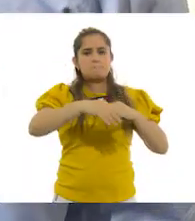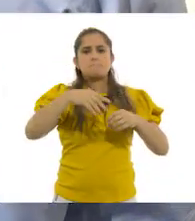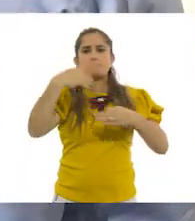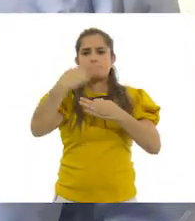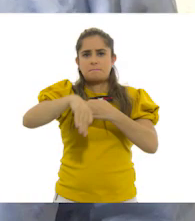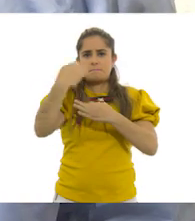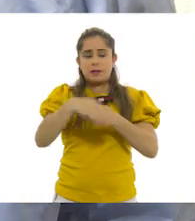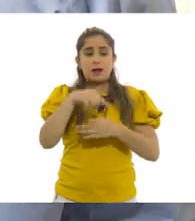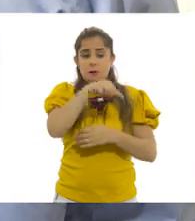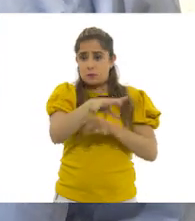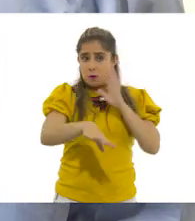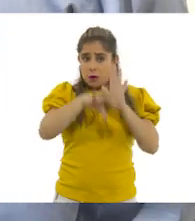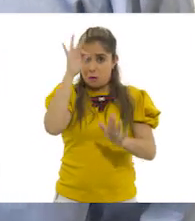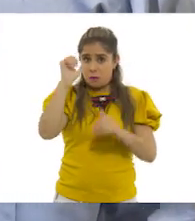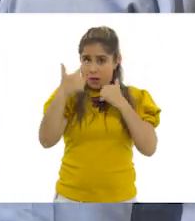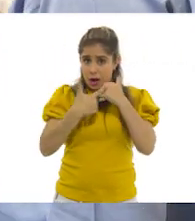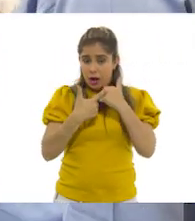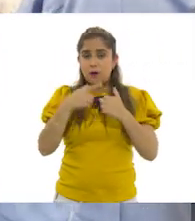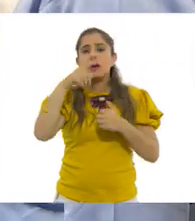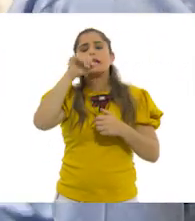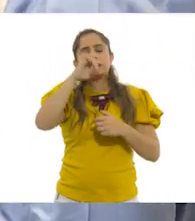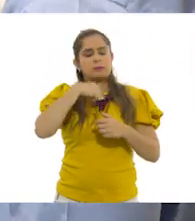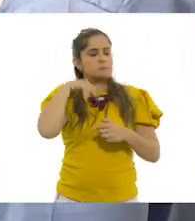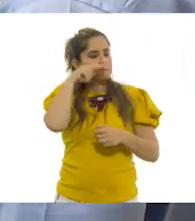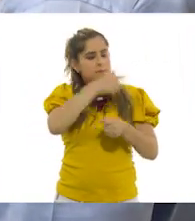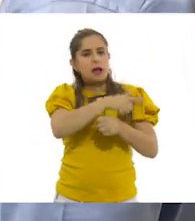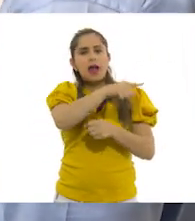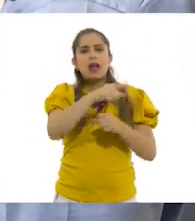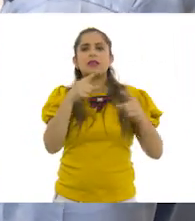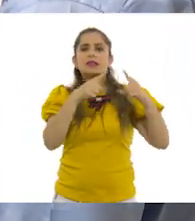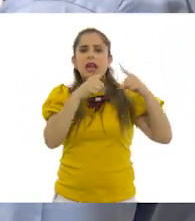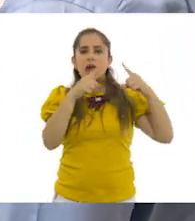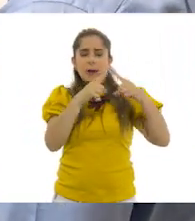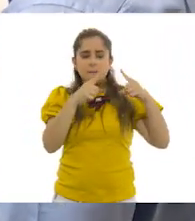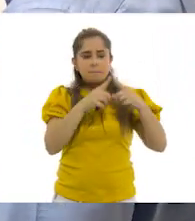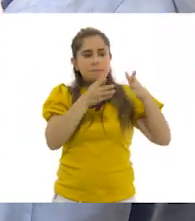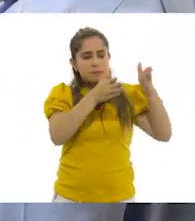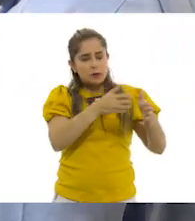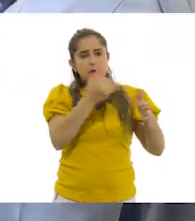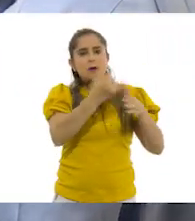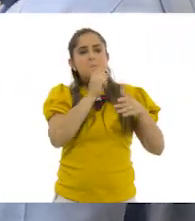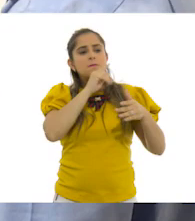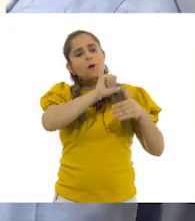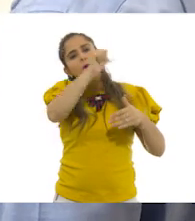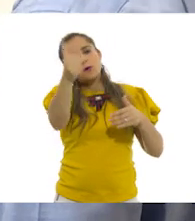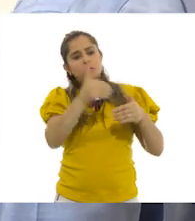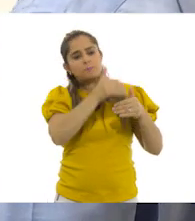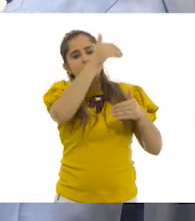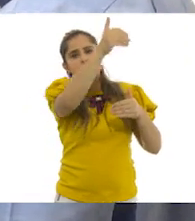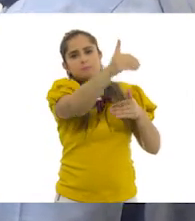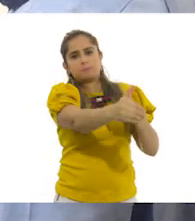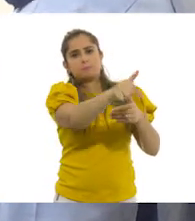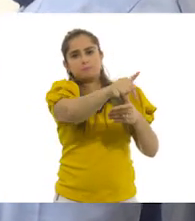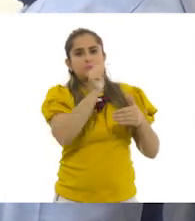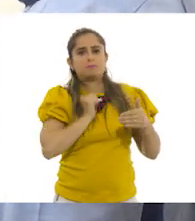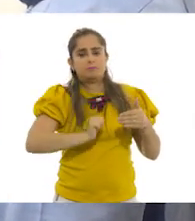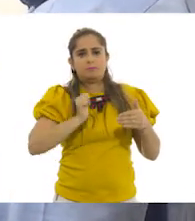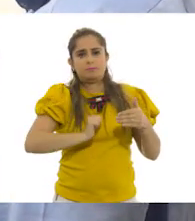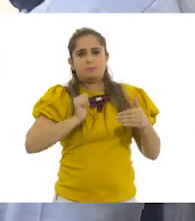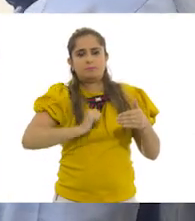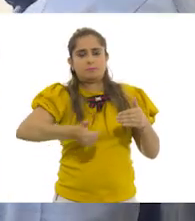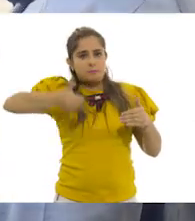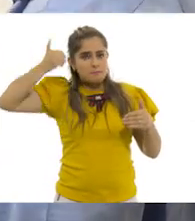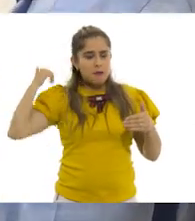no encontraron nada ahí? Encontramos el núcleo del templo y otra etapa constructiva, o sea, una anterior de la etapa 5,